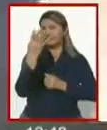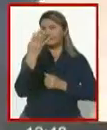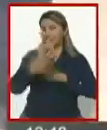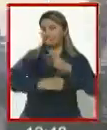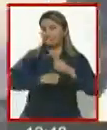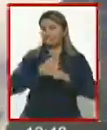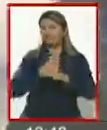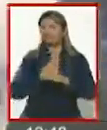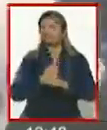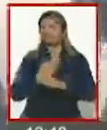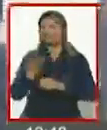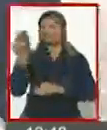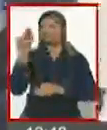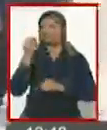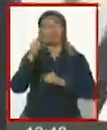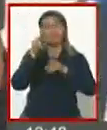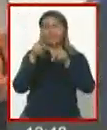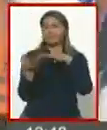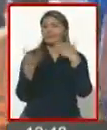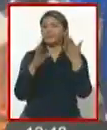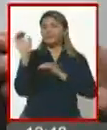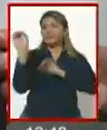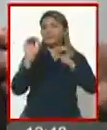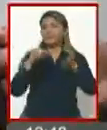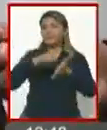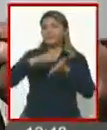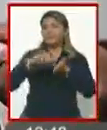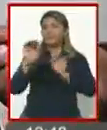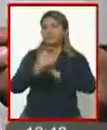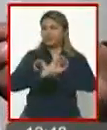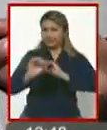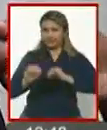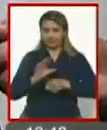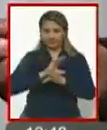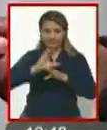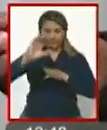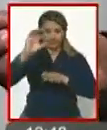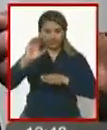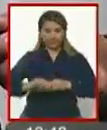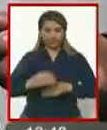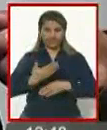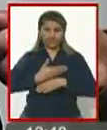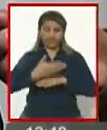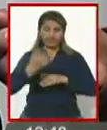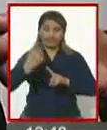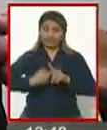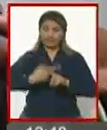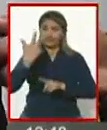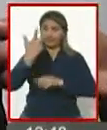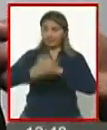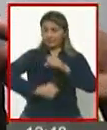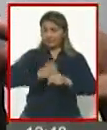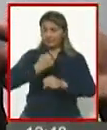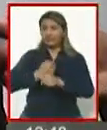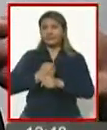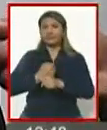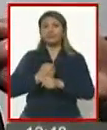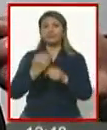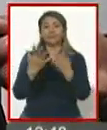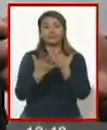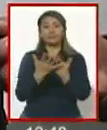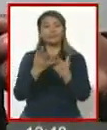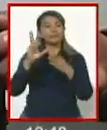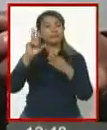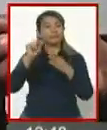partido internacional en Oruro, pero no se le hizo llegar el dinero. Bueno, él va a cumplir en el próximo mes ya 3 años de reclusión y aún